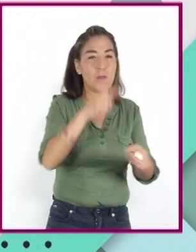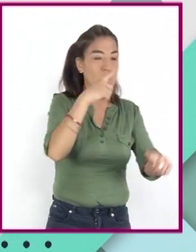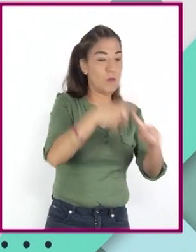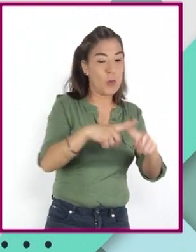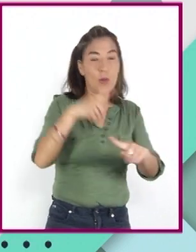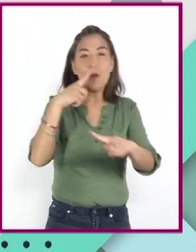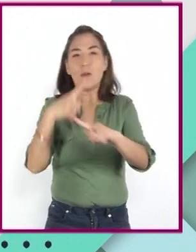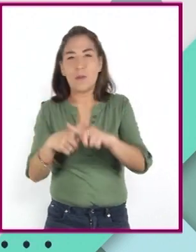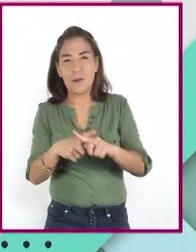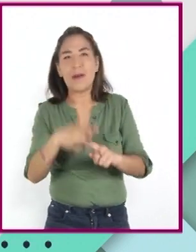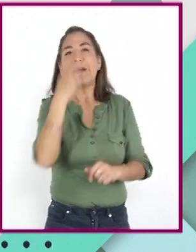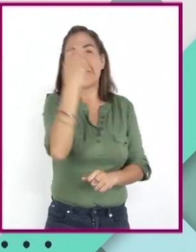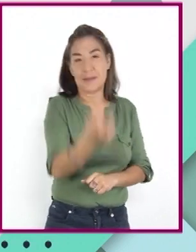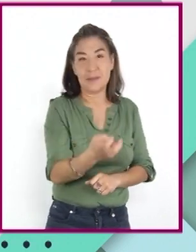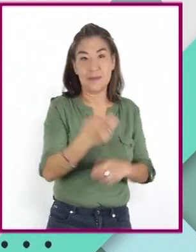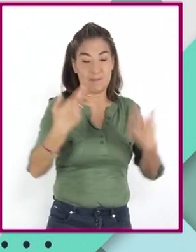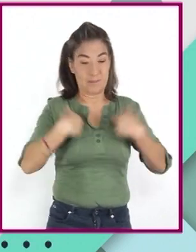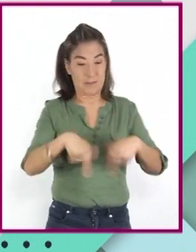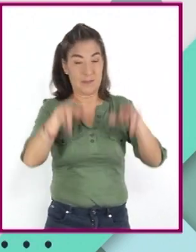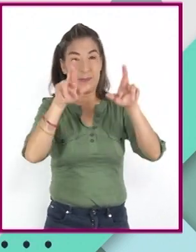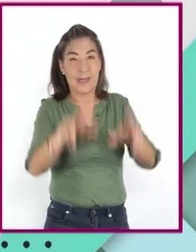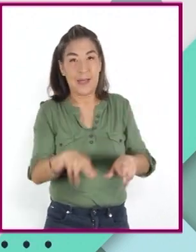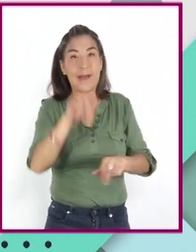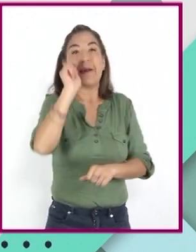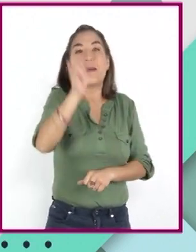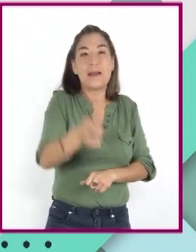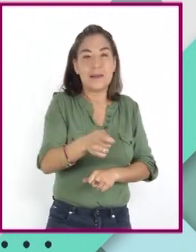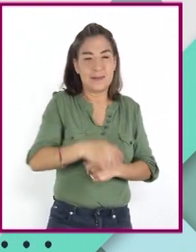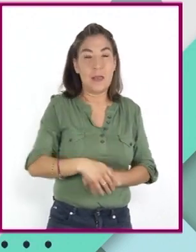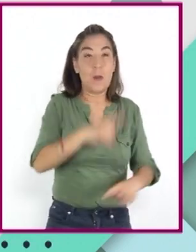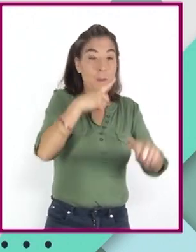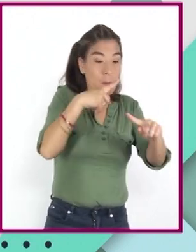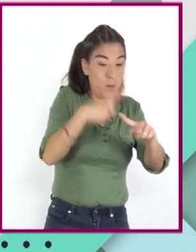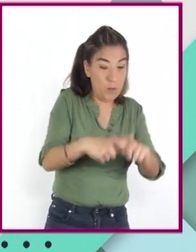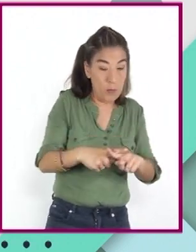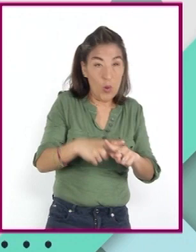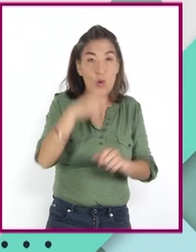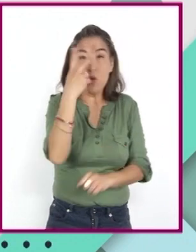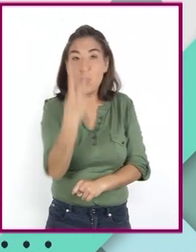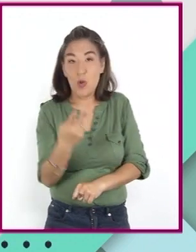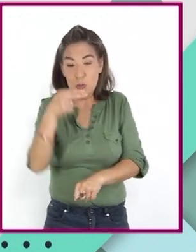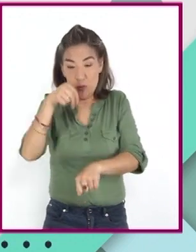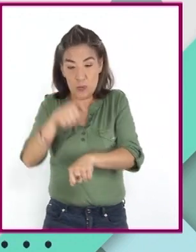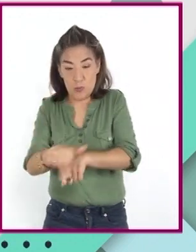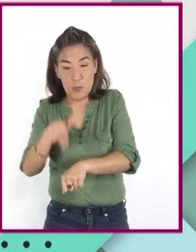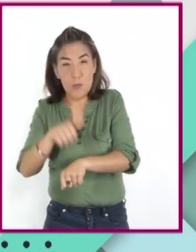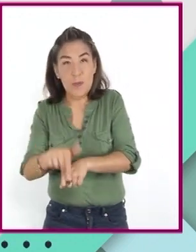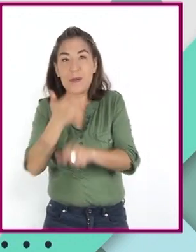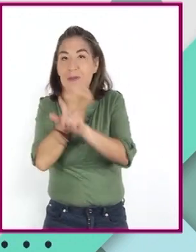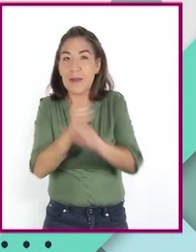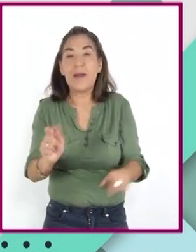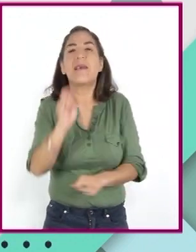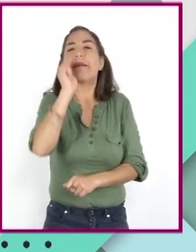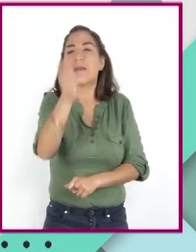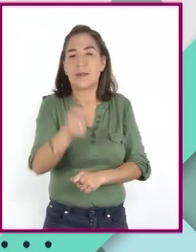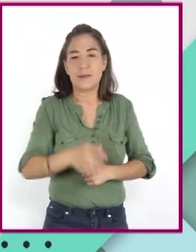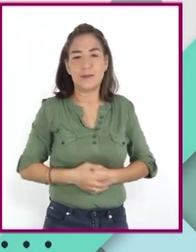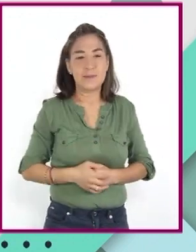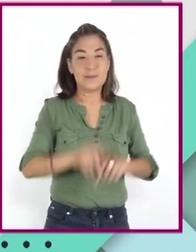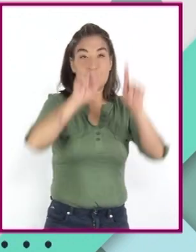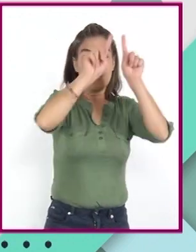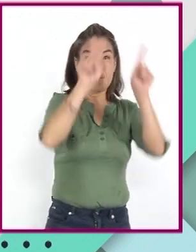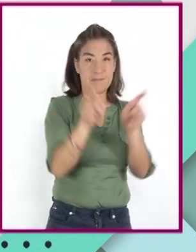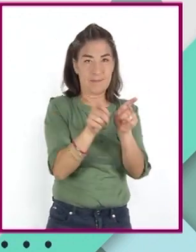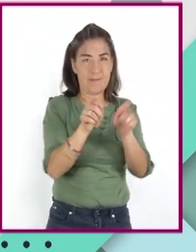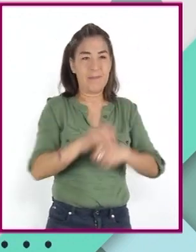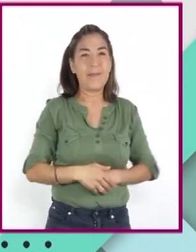multiplicando. Así que la expresión el producto de dos números se puede escribir como